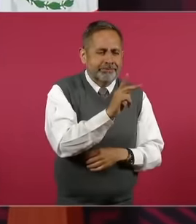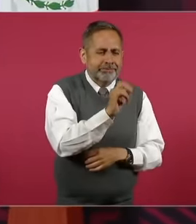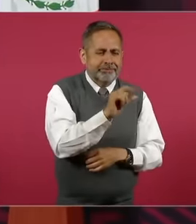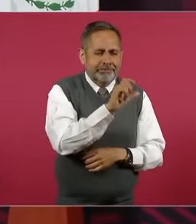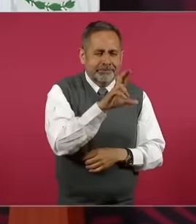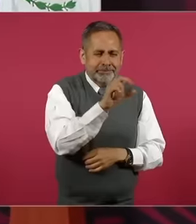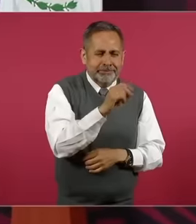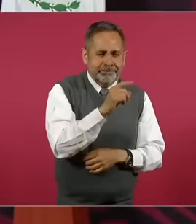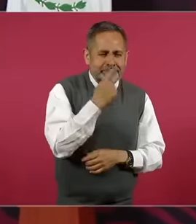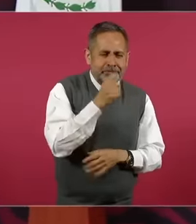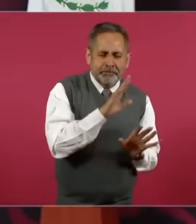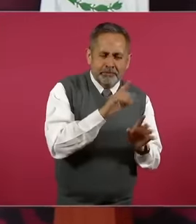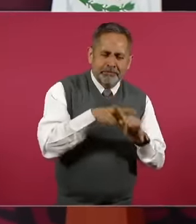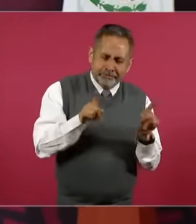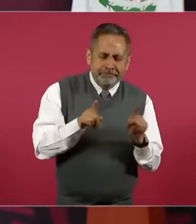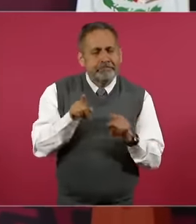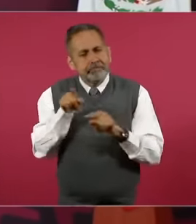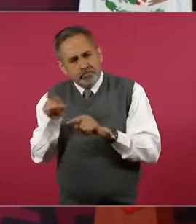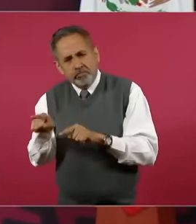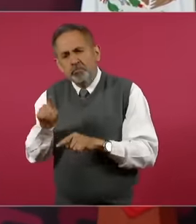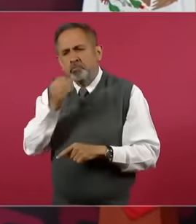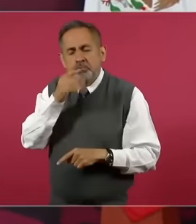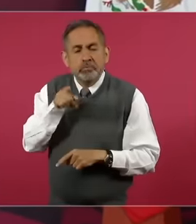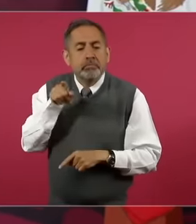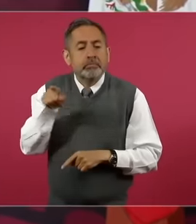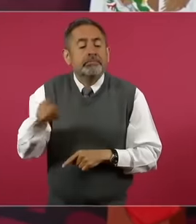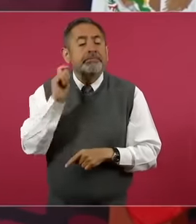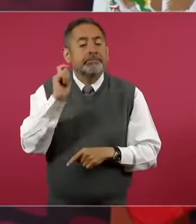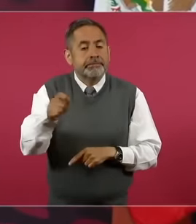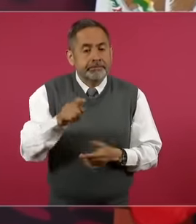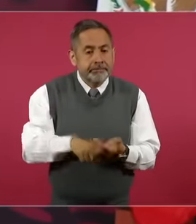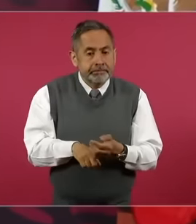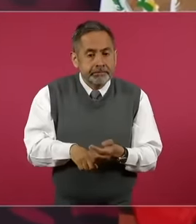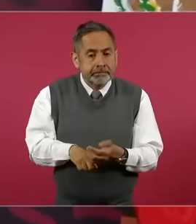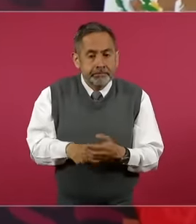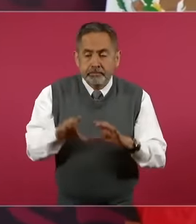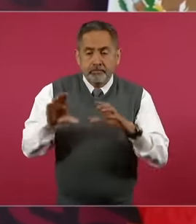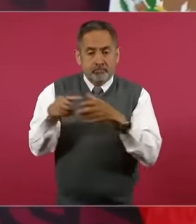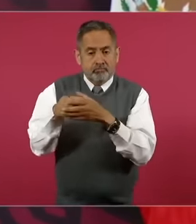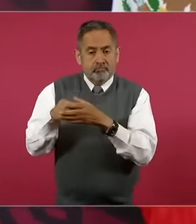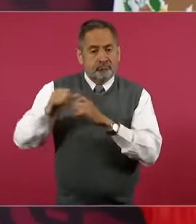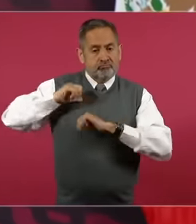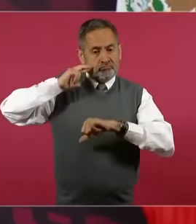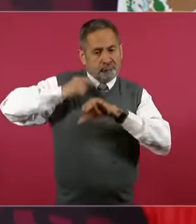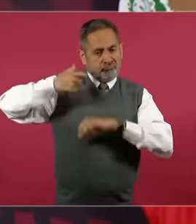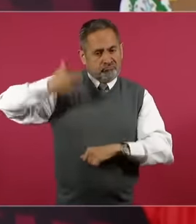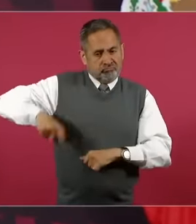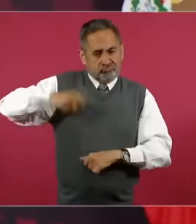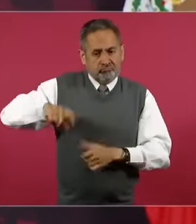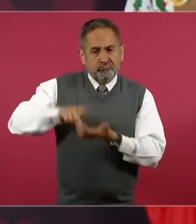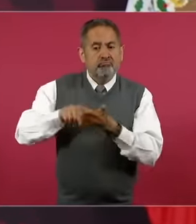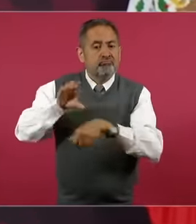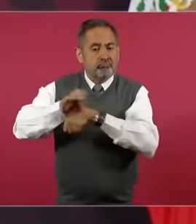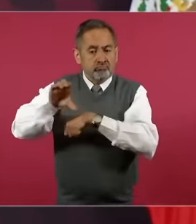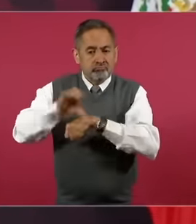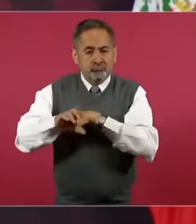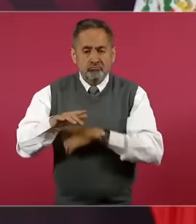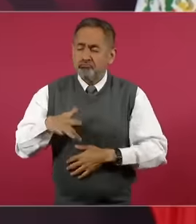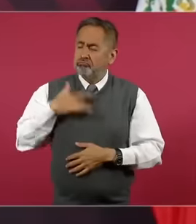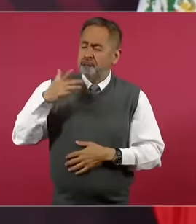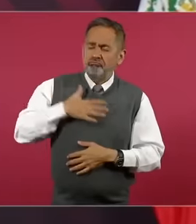colorada, pero es muy buena, de que los oligarcas de Colombia se sentían